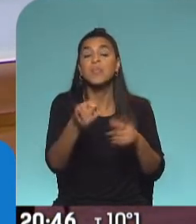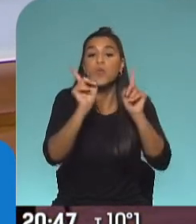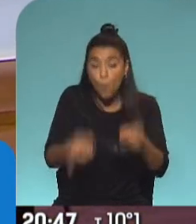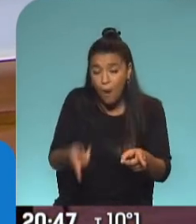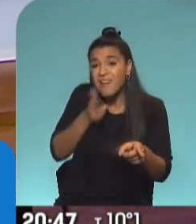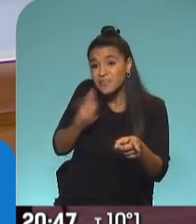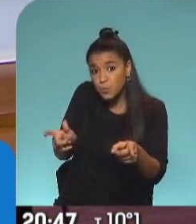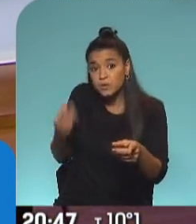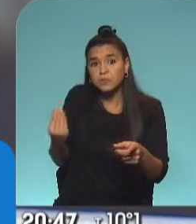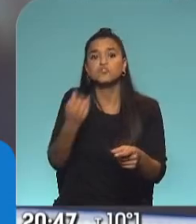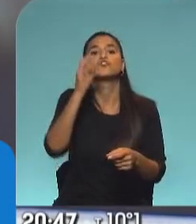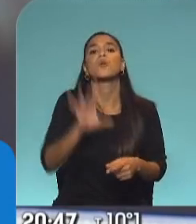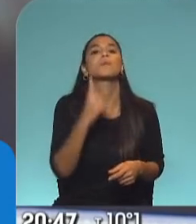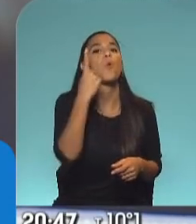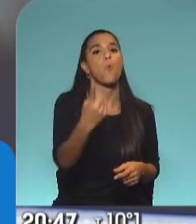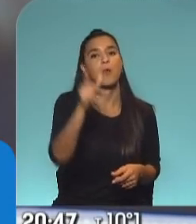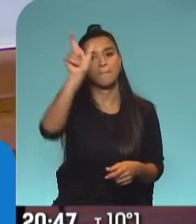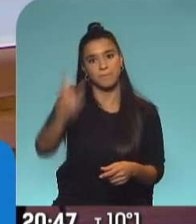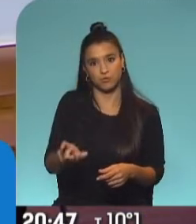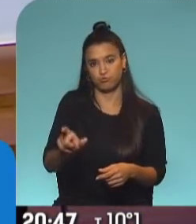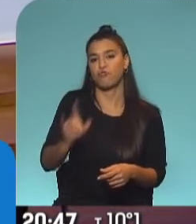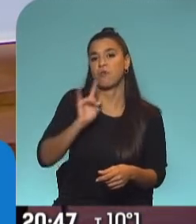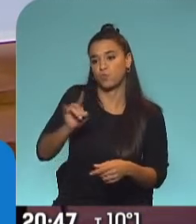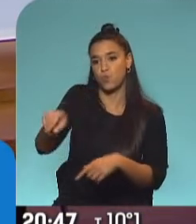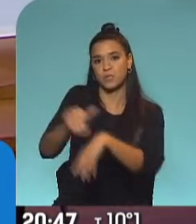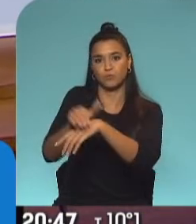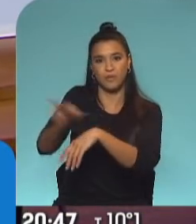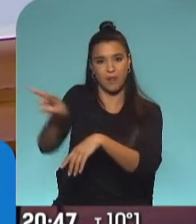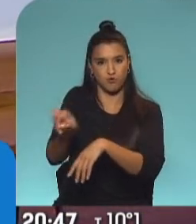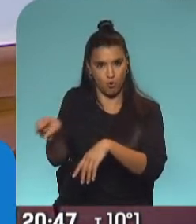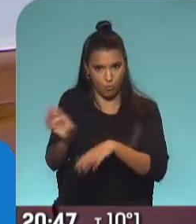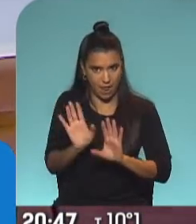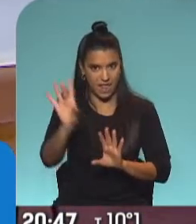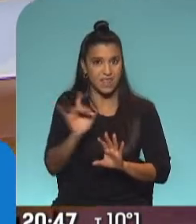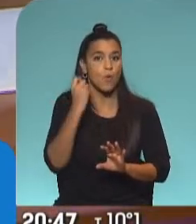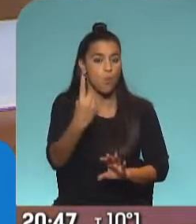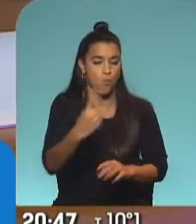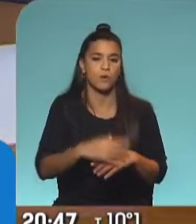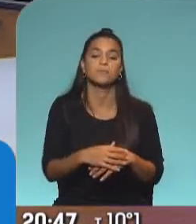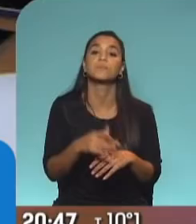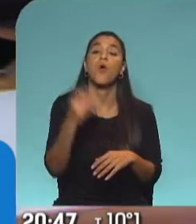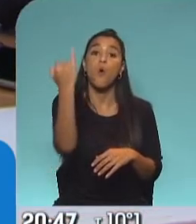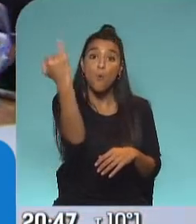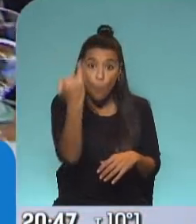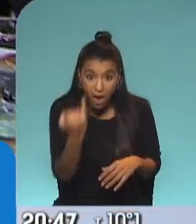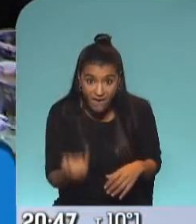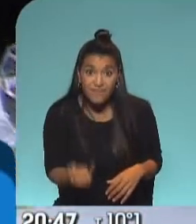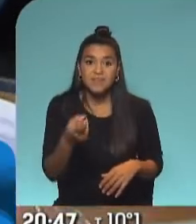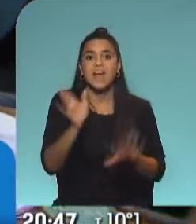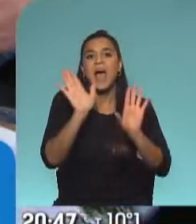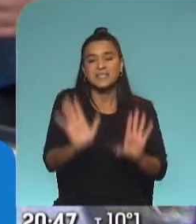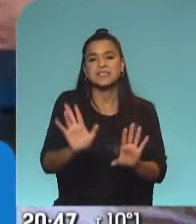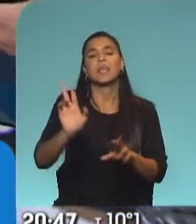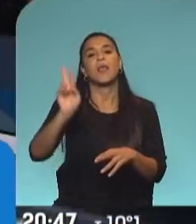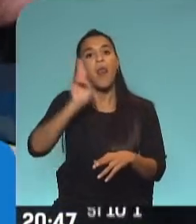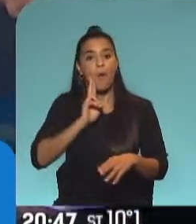Igual la respuesta es un solo apoderado. Uno solo, perfecto. Tercera pregunta, estamos aquí con Fernanda Raberta, lo vamos a hacer todos los jueves, por si alguno se engancha recién,